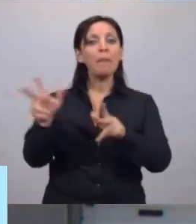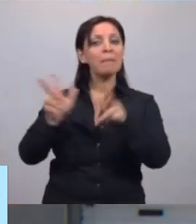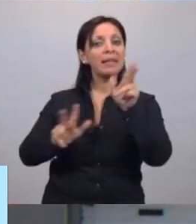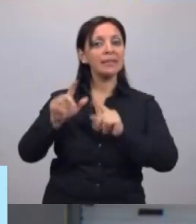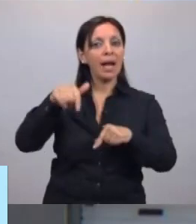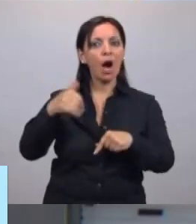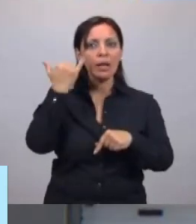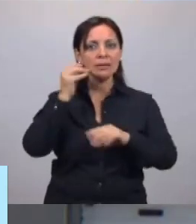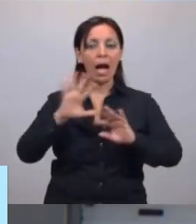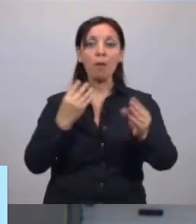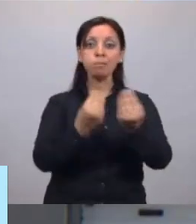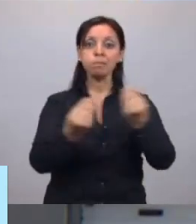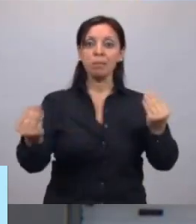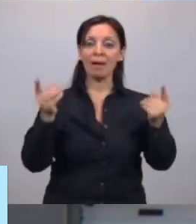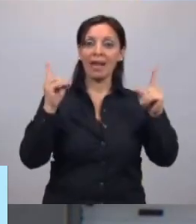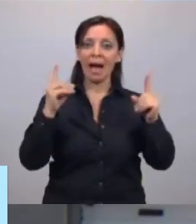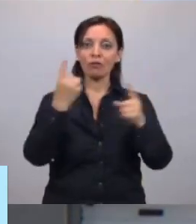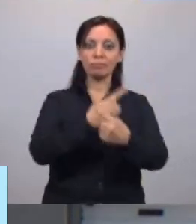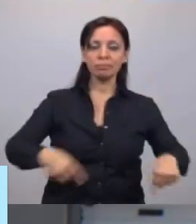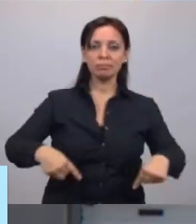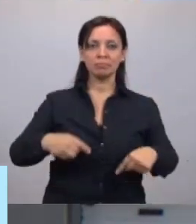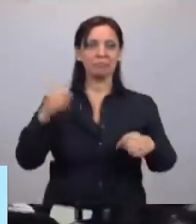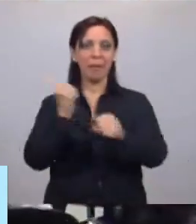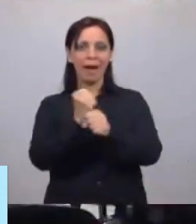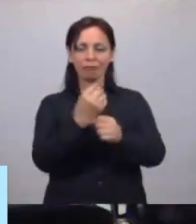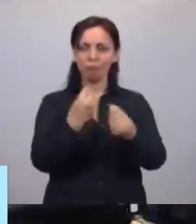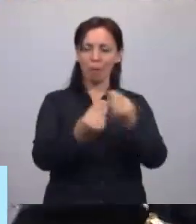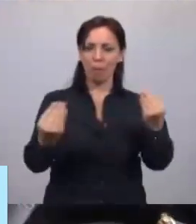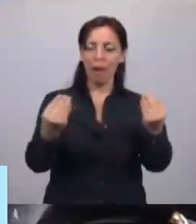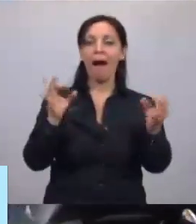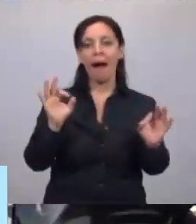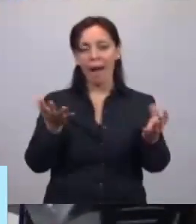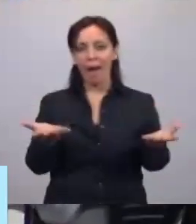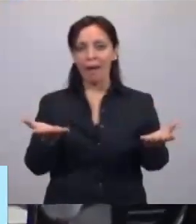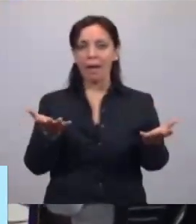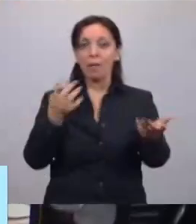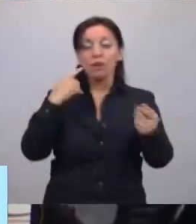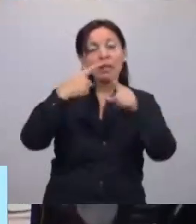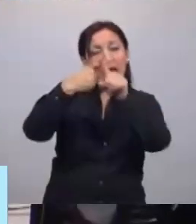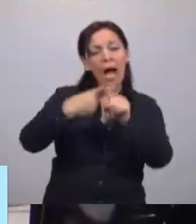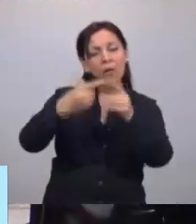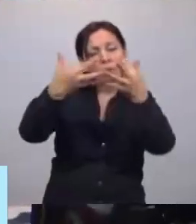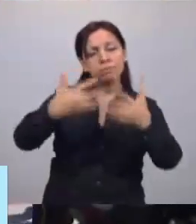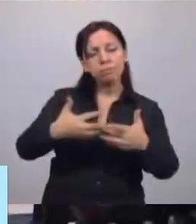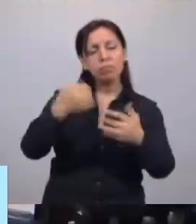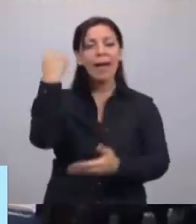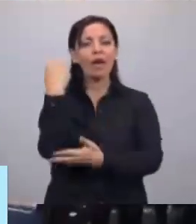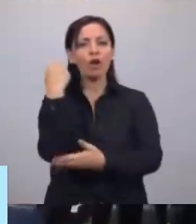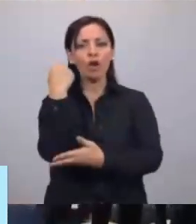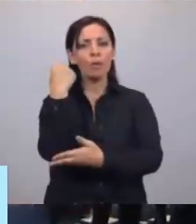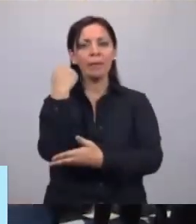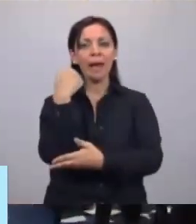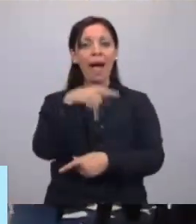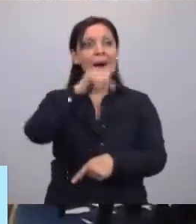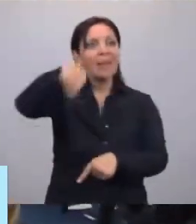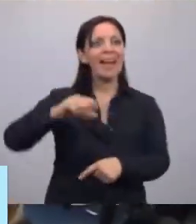están completando todos los cargos los trabajadores y trabajadoras bueno la ecuación económica no da para obtener